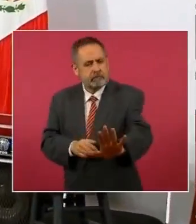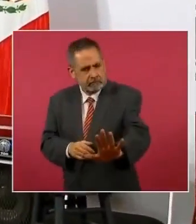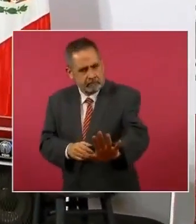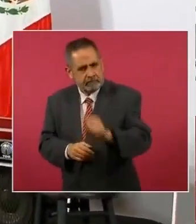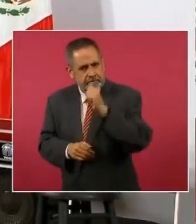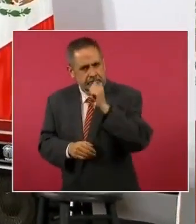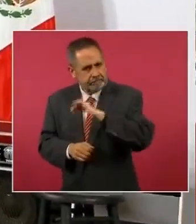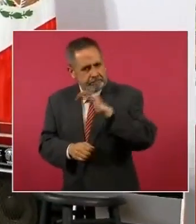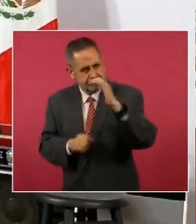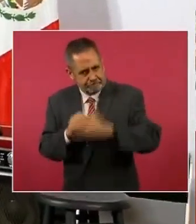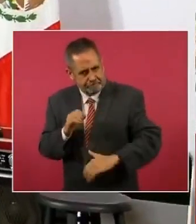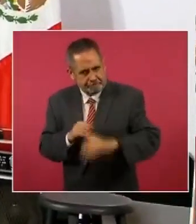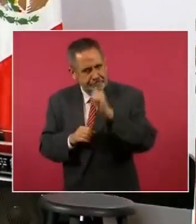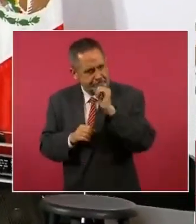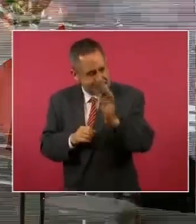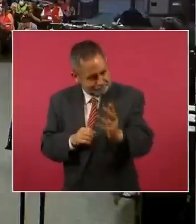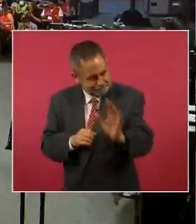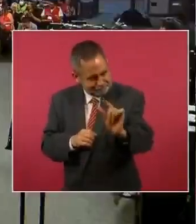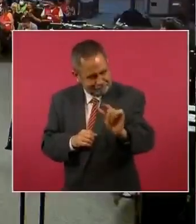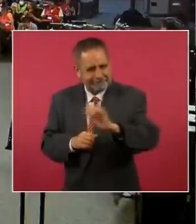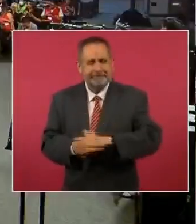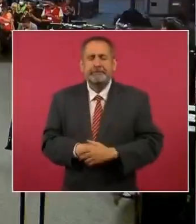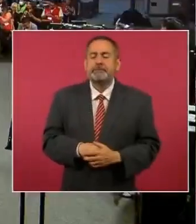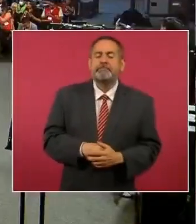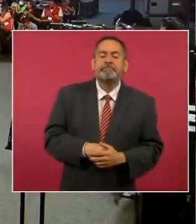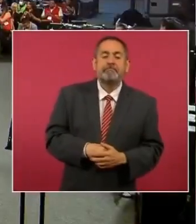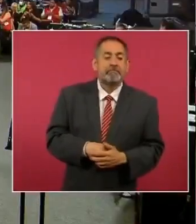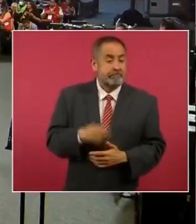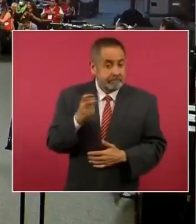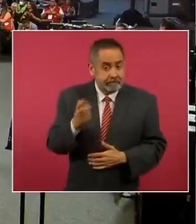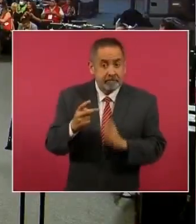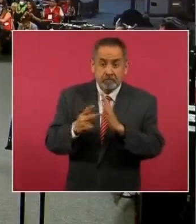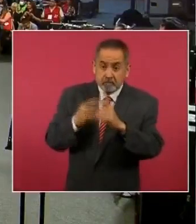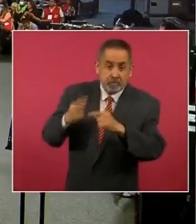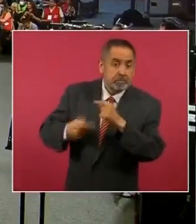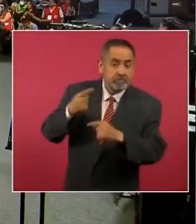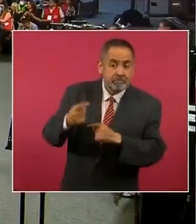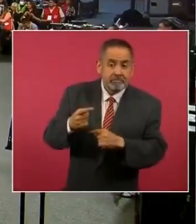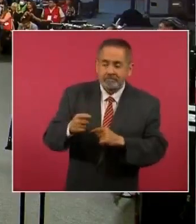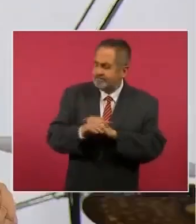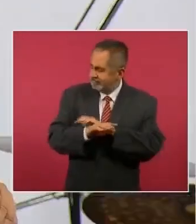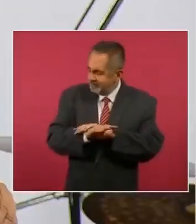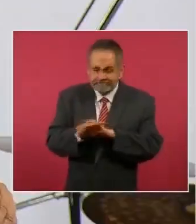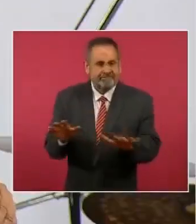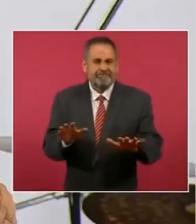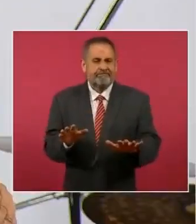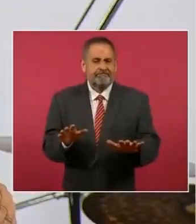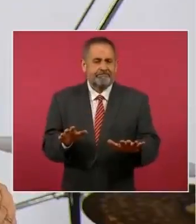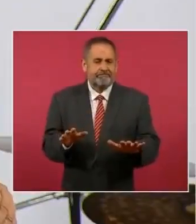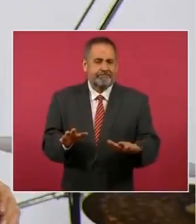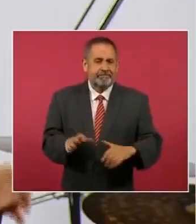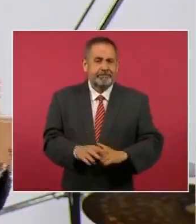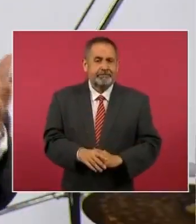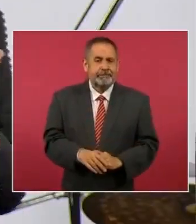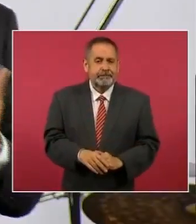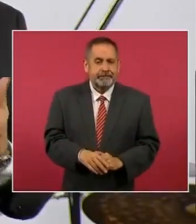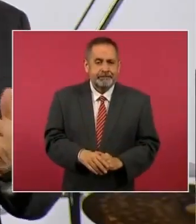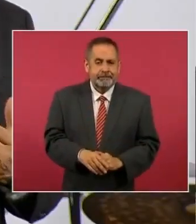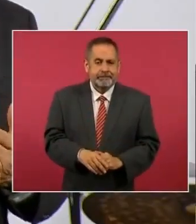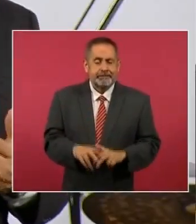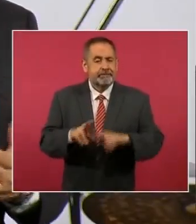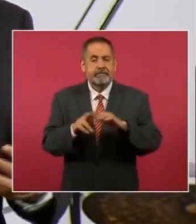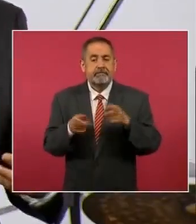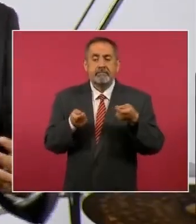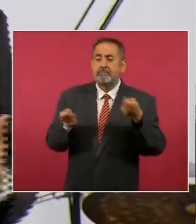palabra y su dicho tiene otro peso y otra repercusión jurídica, política, institucional. Es por